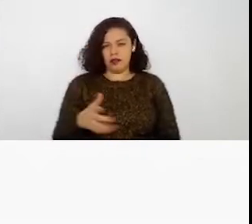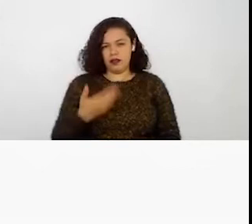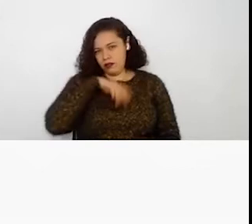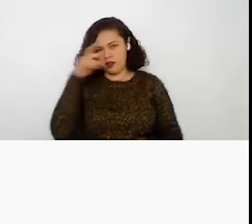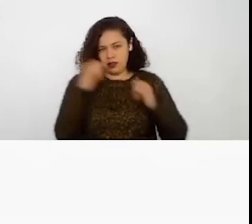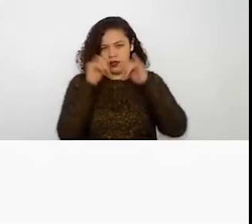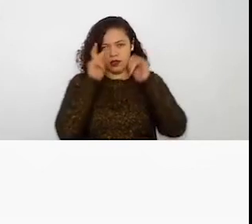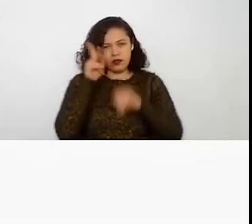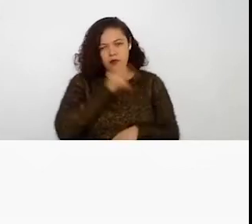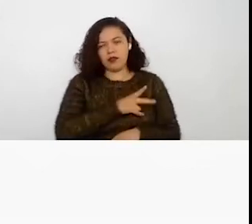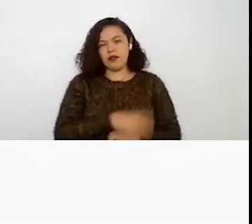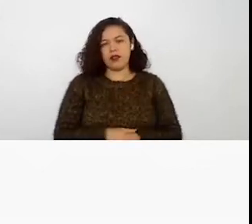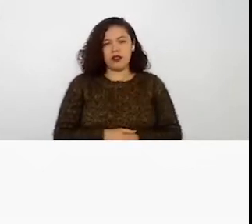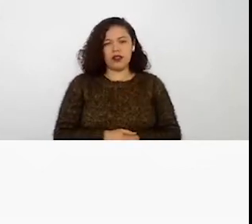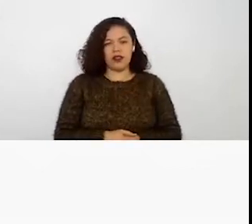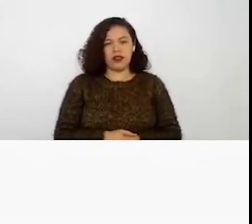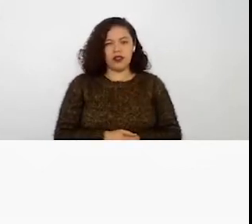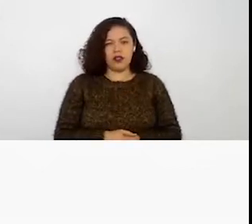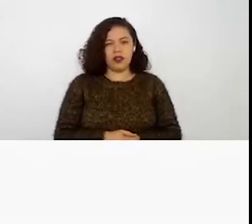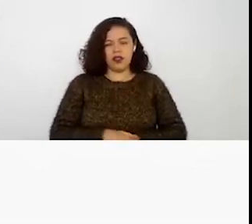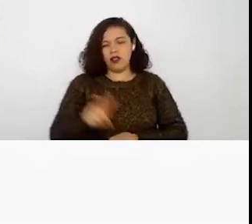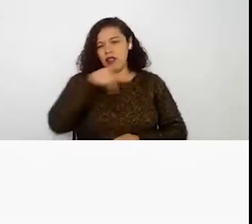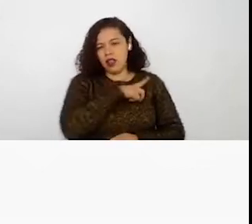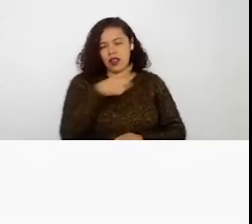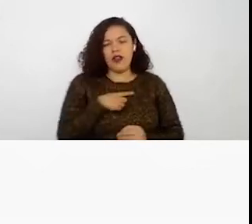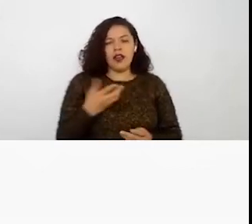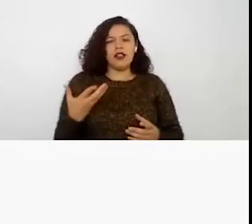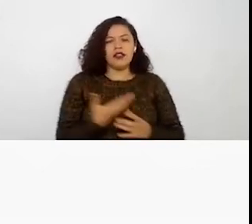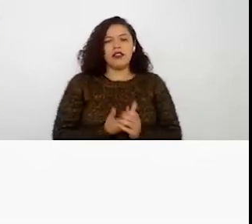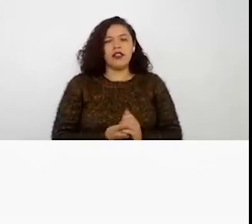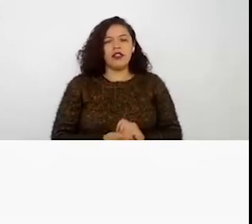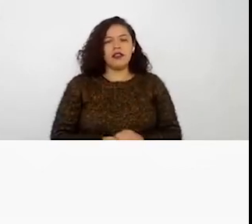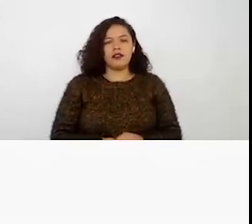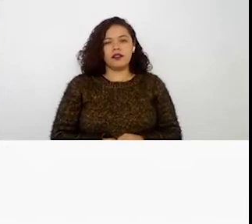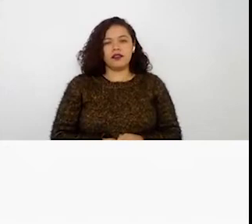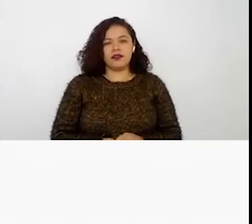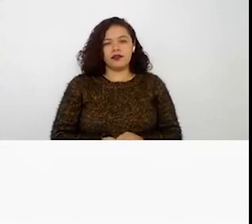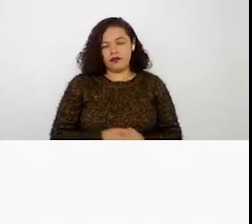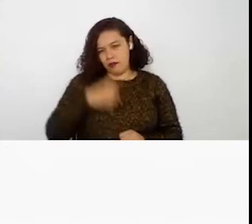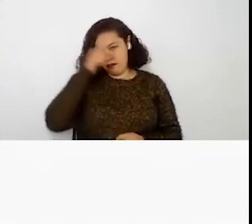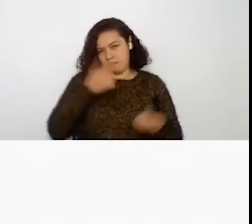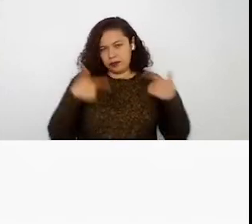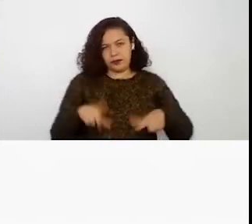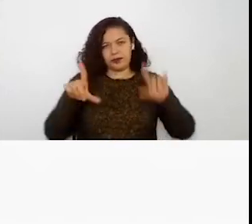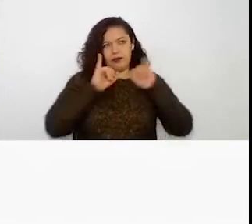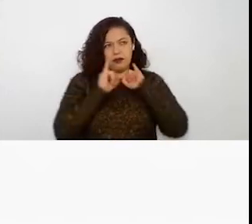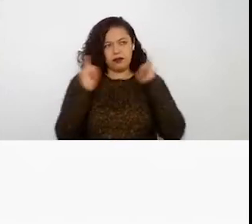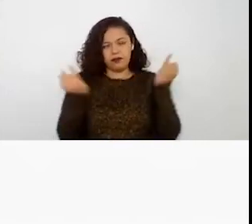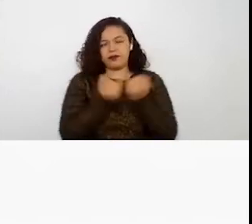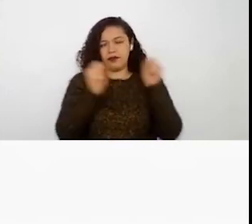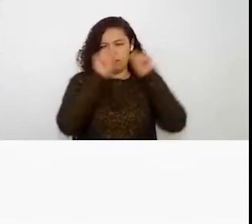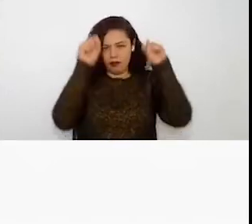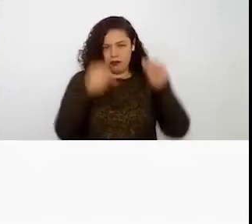Entonces lo que ustedes tendrían que hacer A través de la página de la junta entrar el sistema